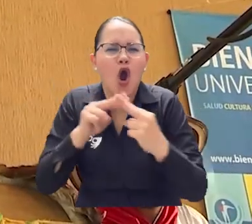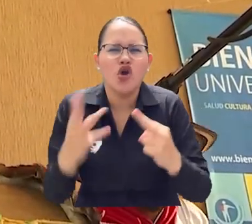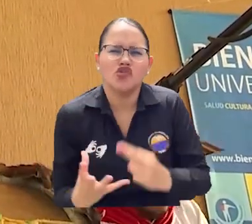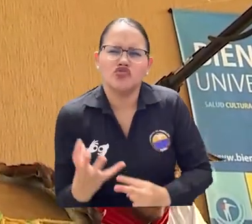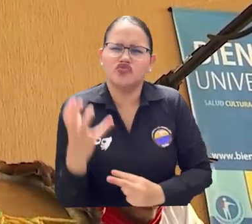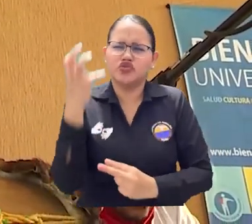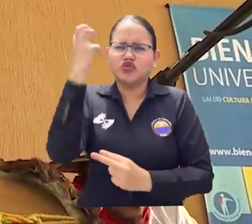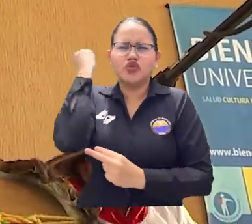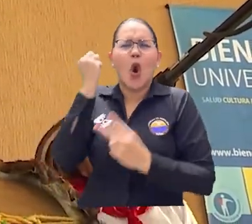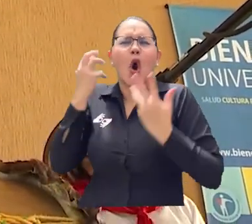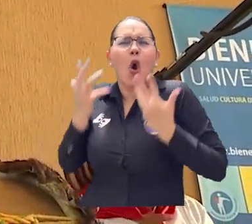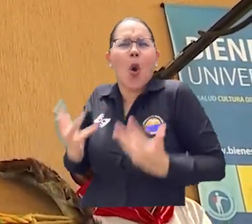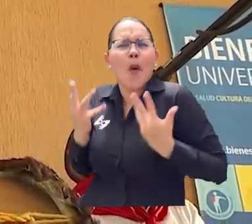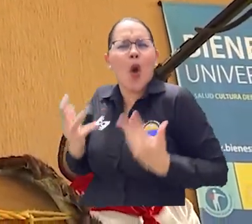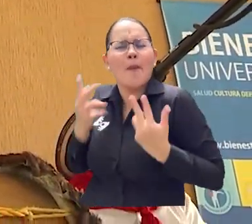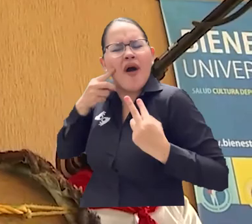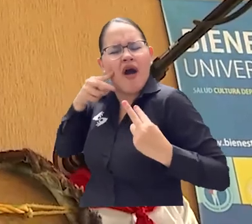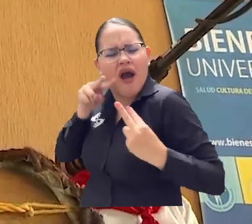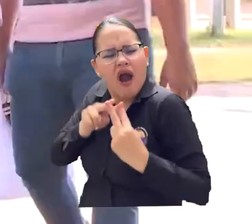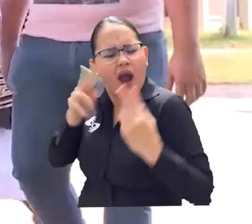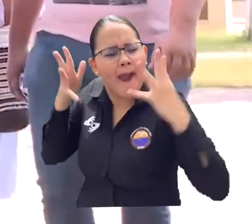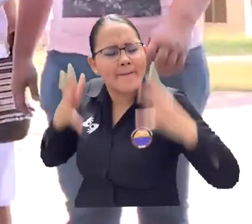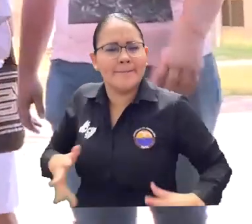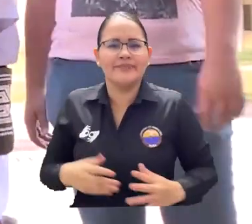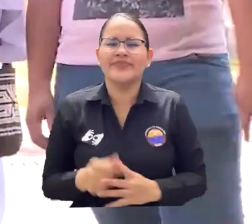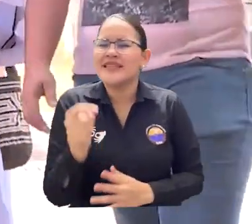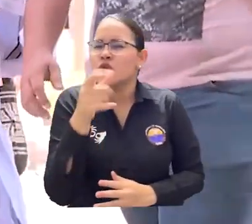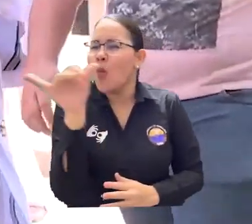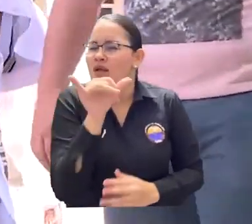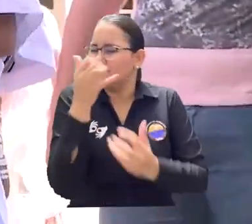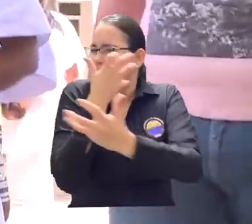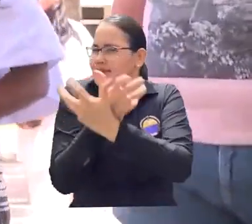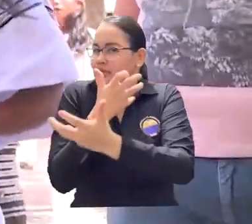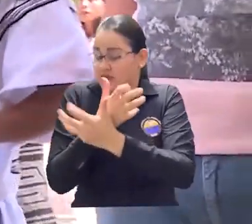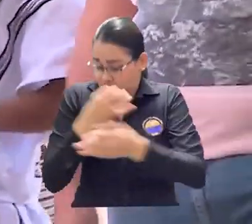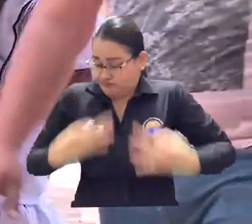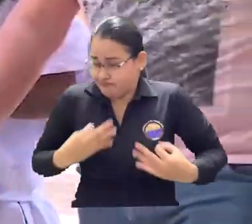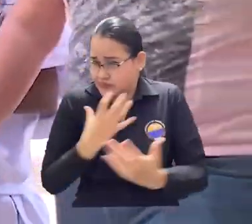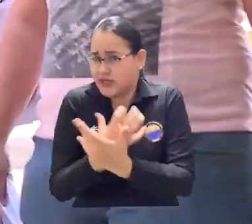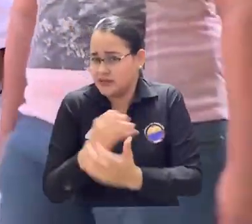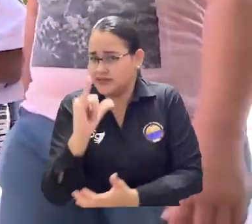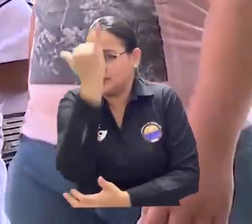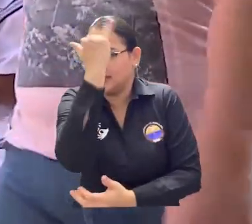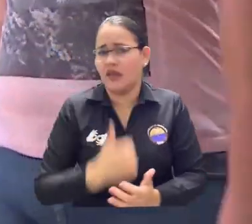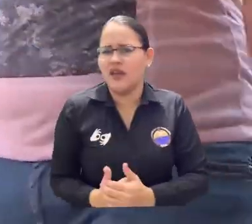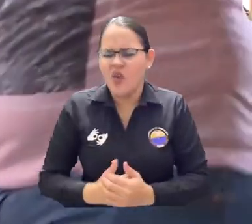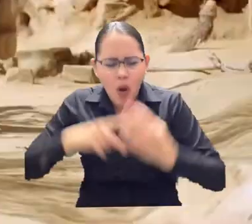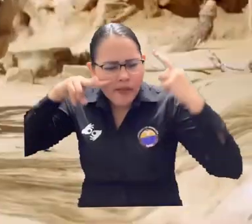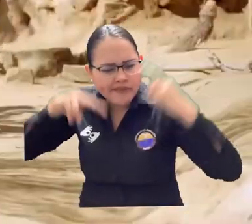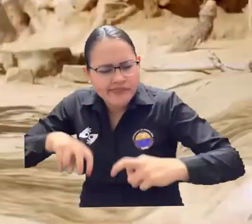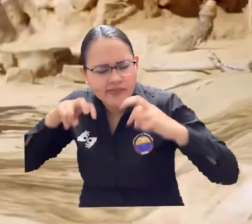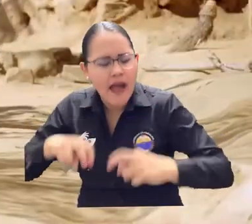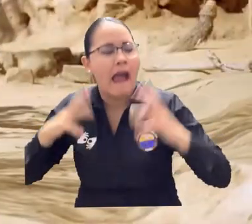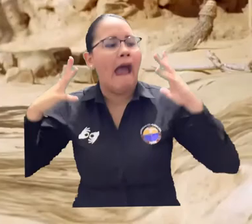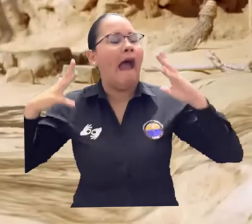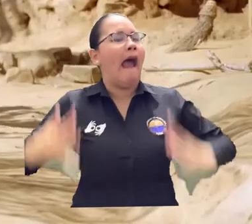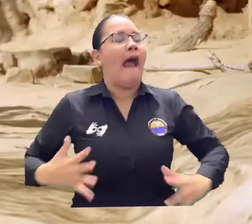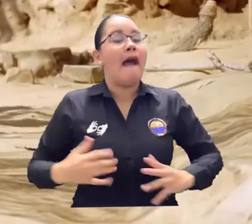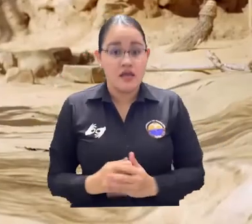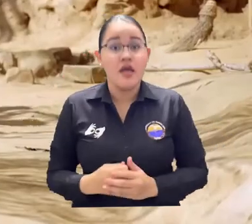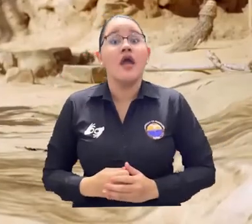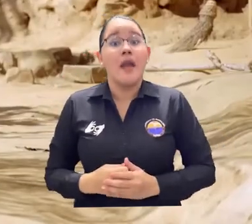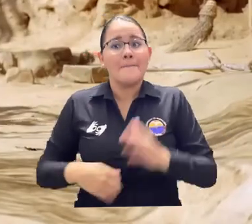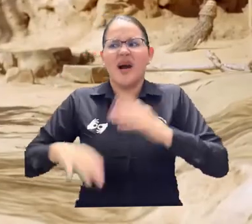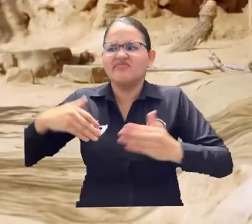ancestrales, a un nivel de ciencia porque son ciencia. De allí que se vuelva relevante continuar